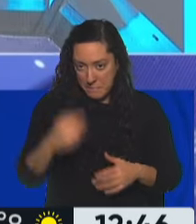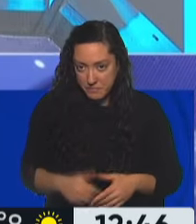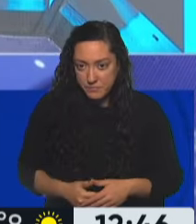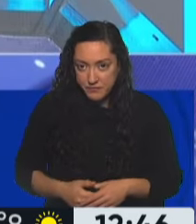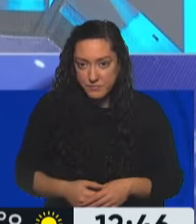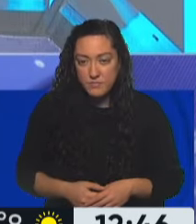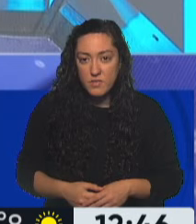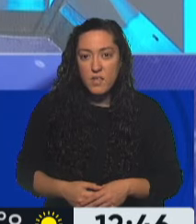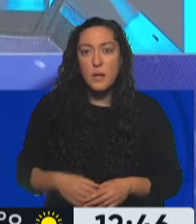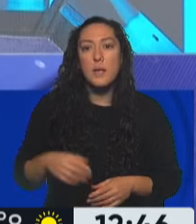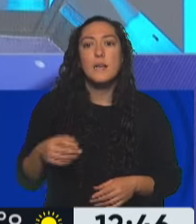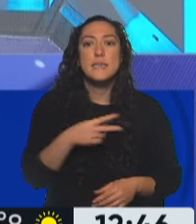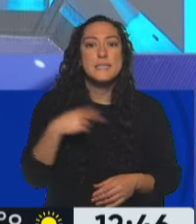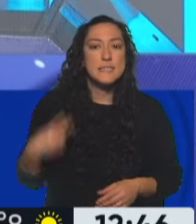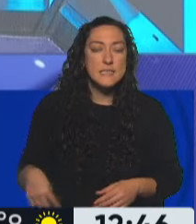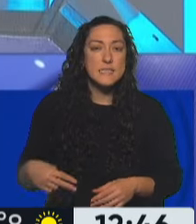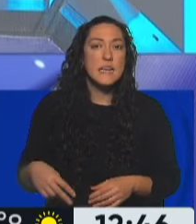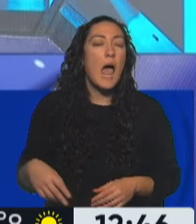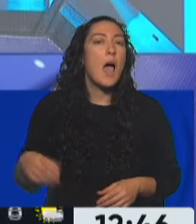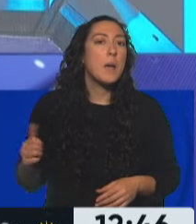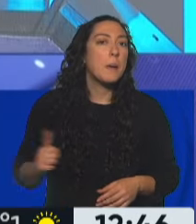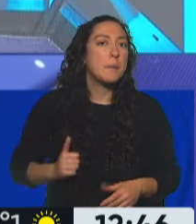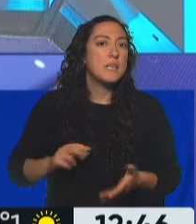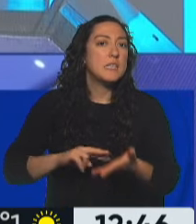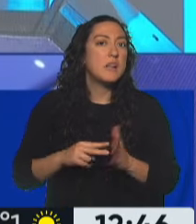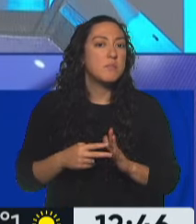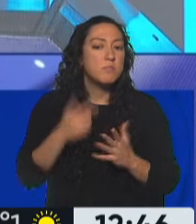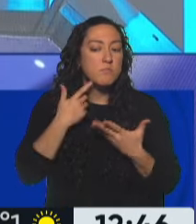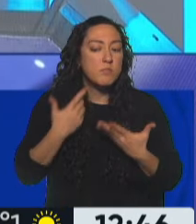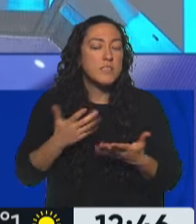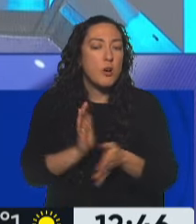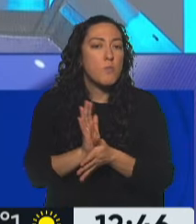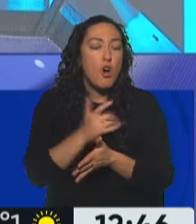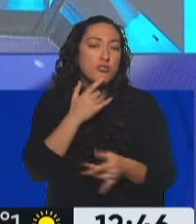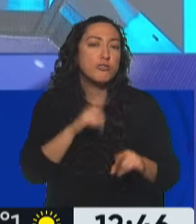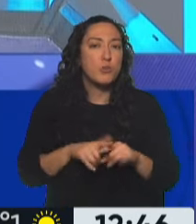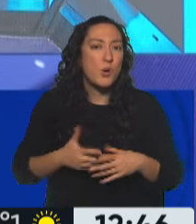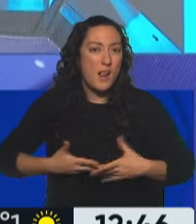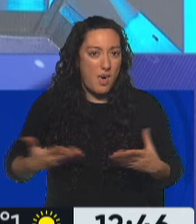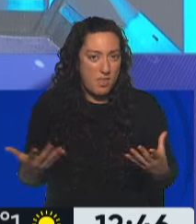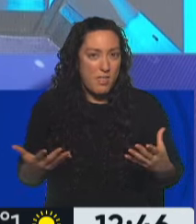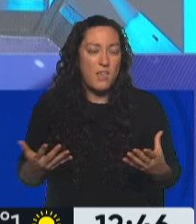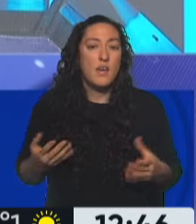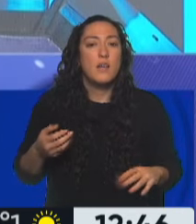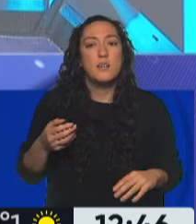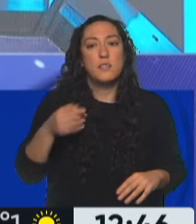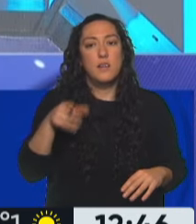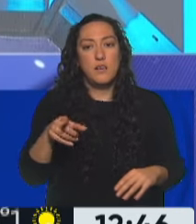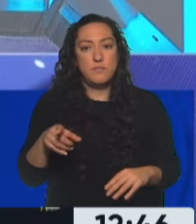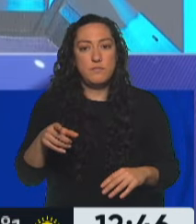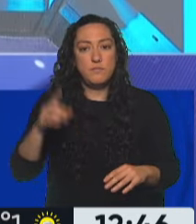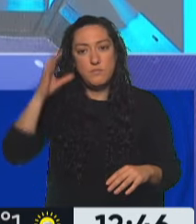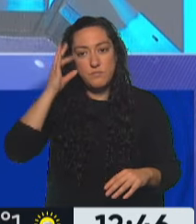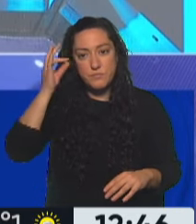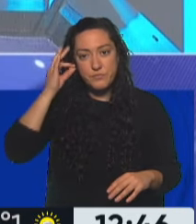poderío militar en un evento de este tipo. Pero repito, es como una escenificación, una gran escenografía en la que hay una toma de postura